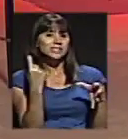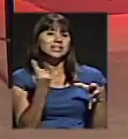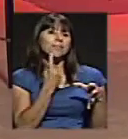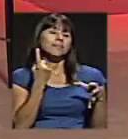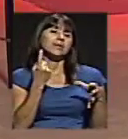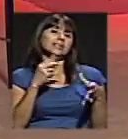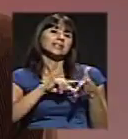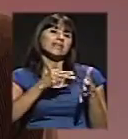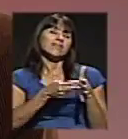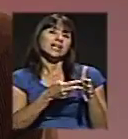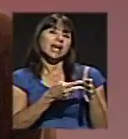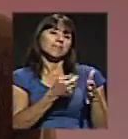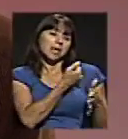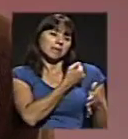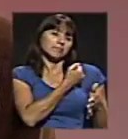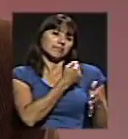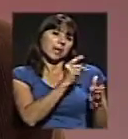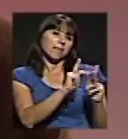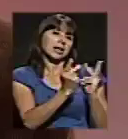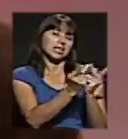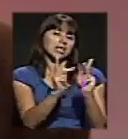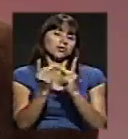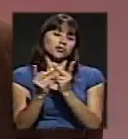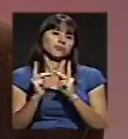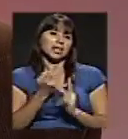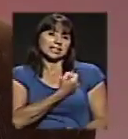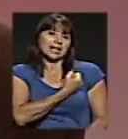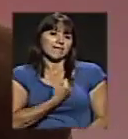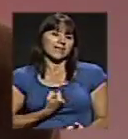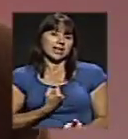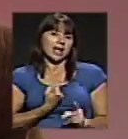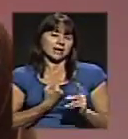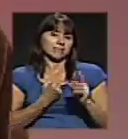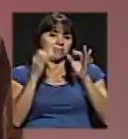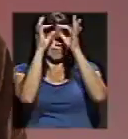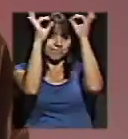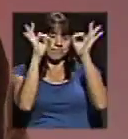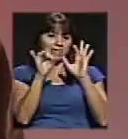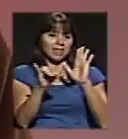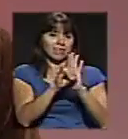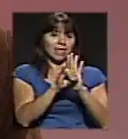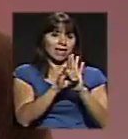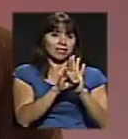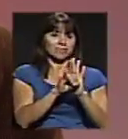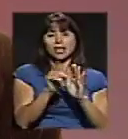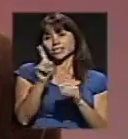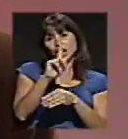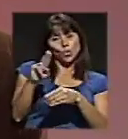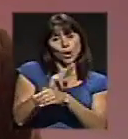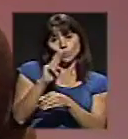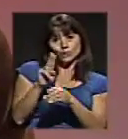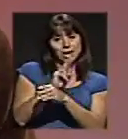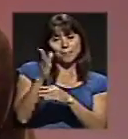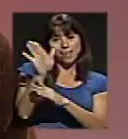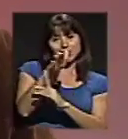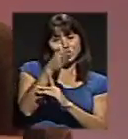sacrifican un poco su identidad. Significa no usar la bandera del partido, sino usar la bandera de la coalición,